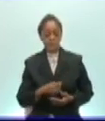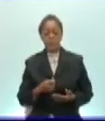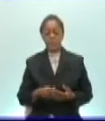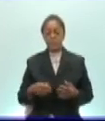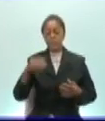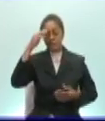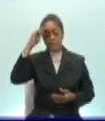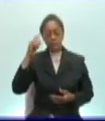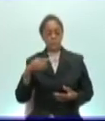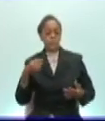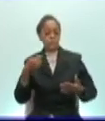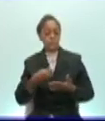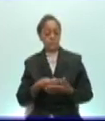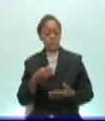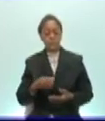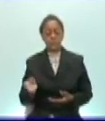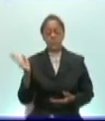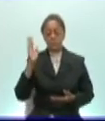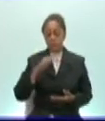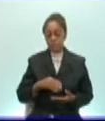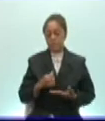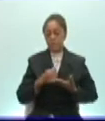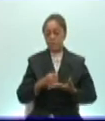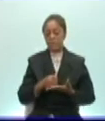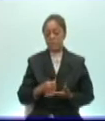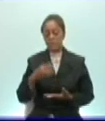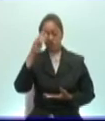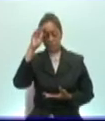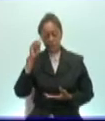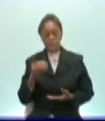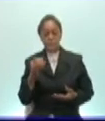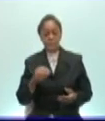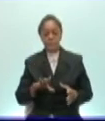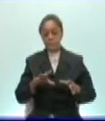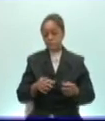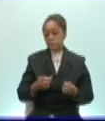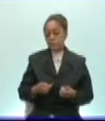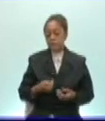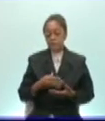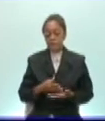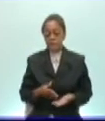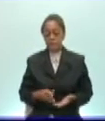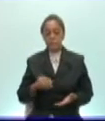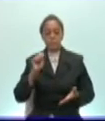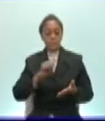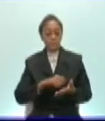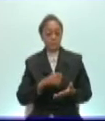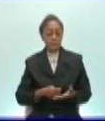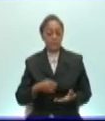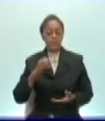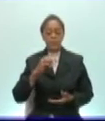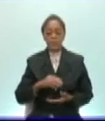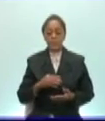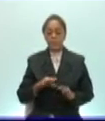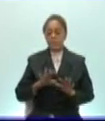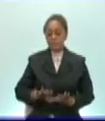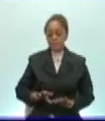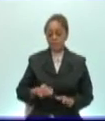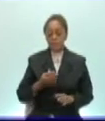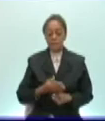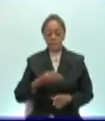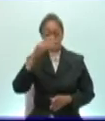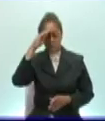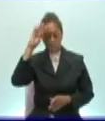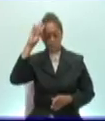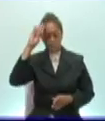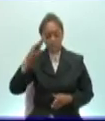la resolución, ellos venían a ayudar a los cubanos. Sin embargo, ahora se arrojaron el derecho de firmar la capitulación de España en Santiago de